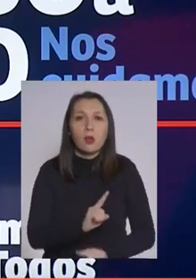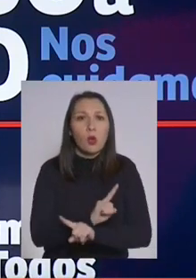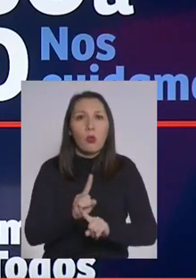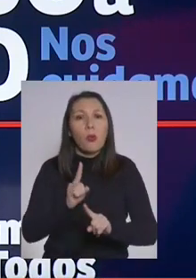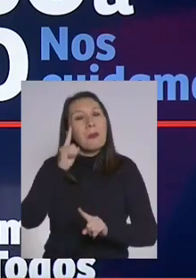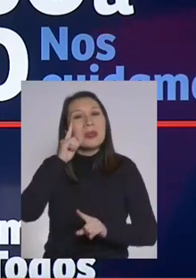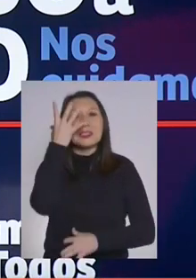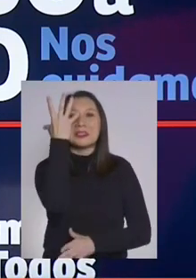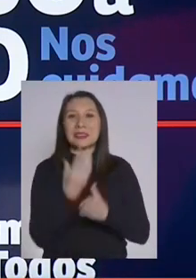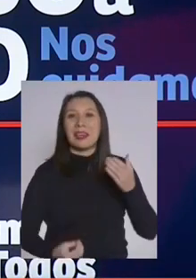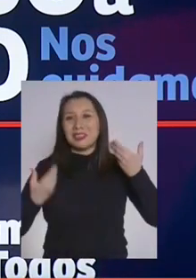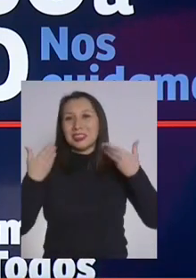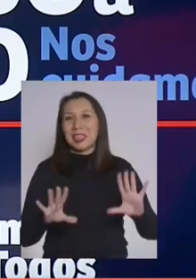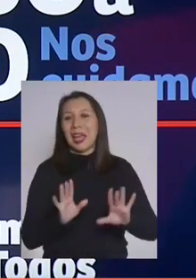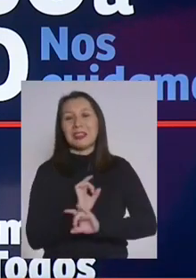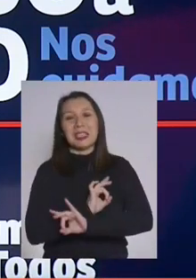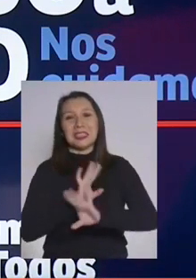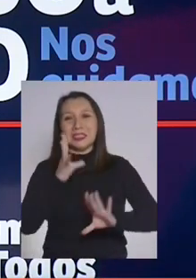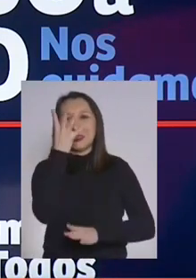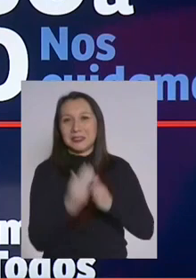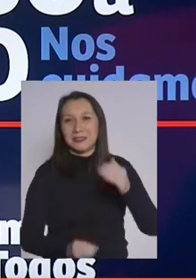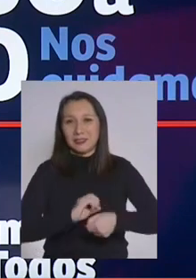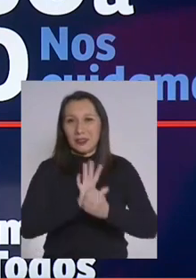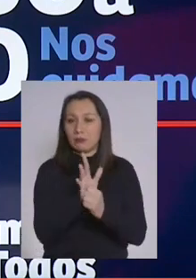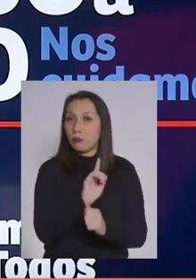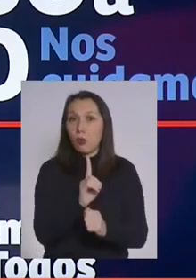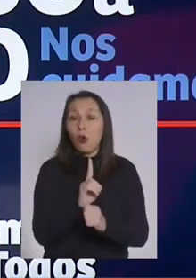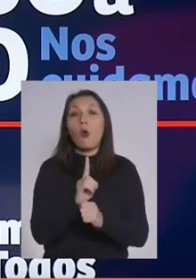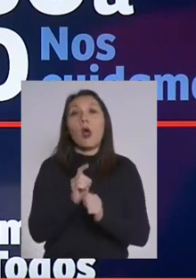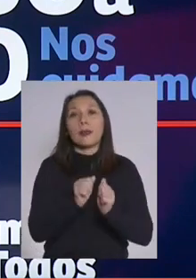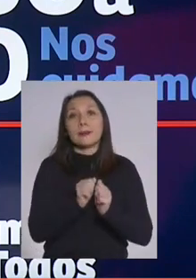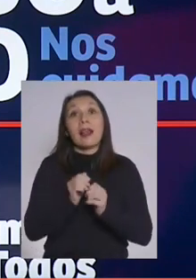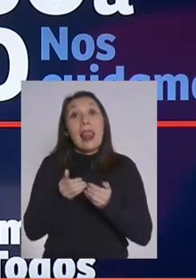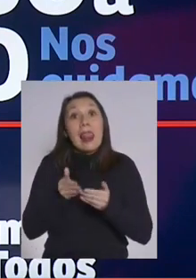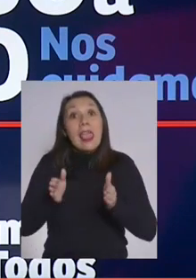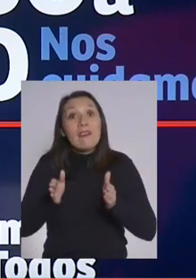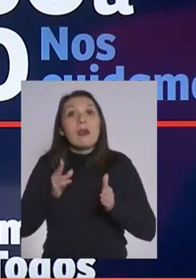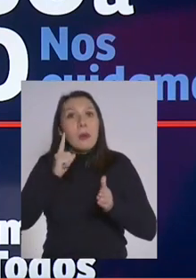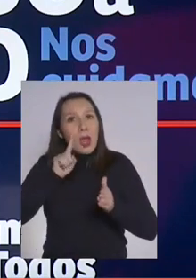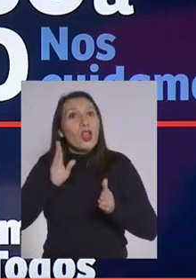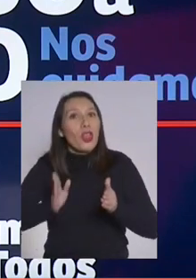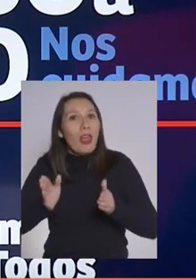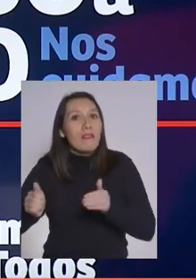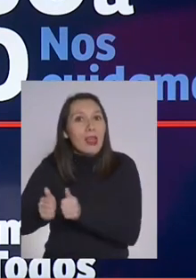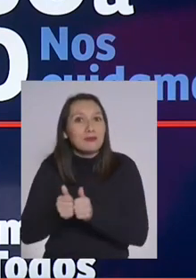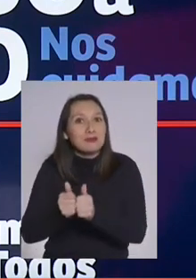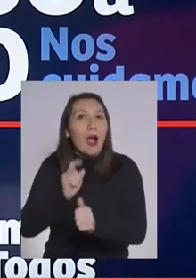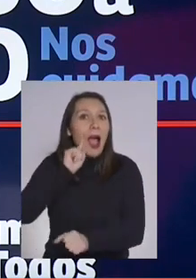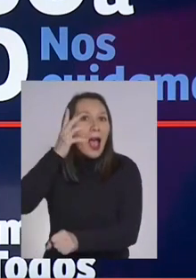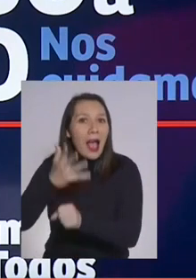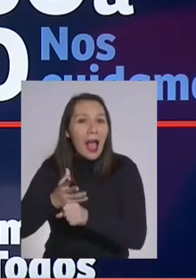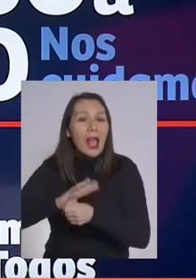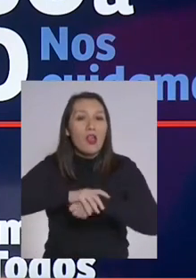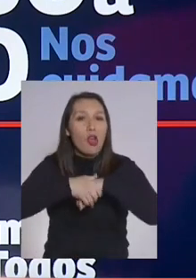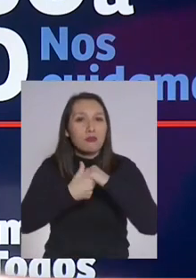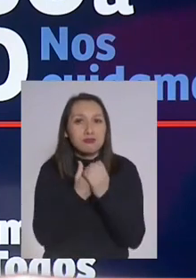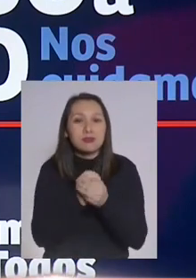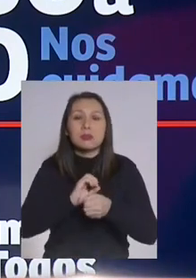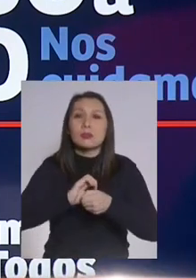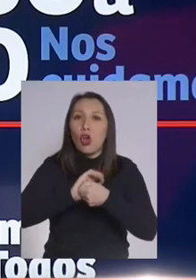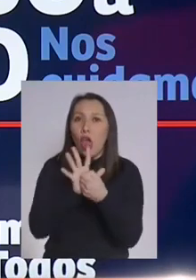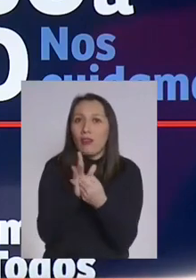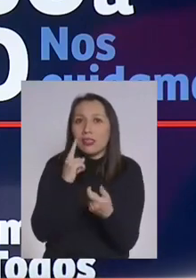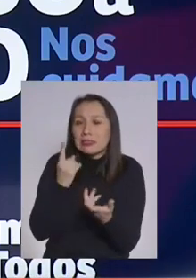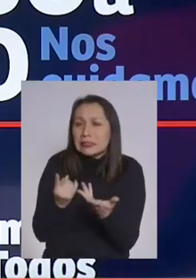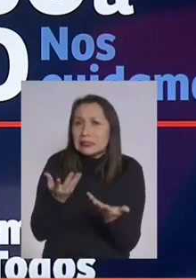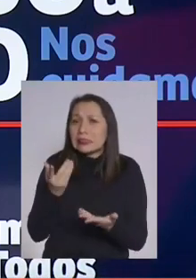salimos del coronavirus sino que salimos con el coronavirus eso significa lavado de manos frecuente